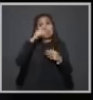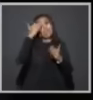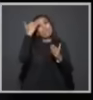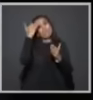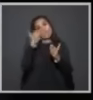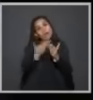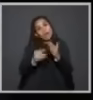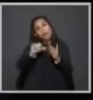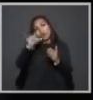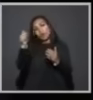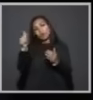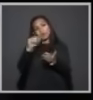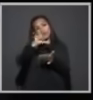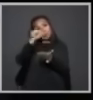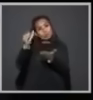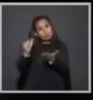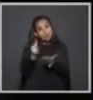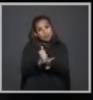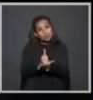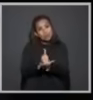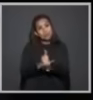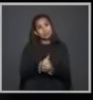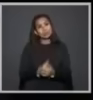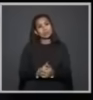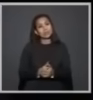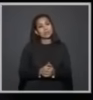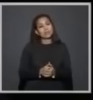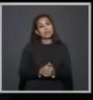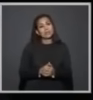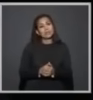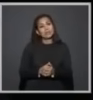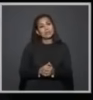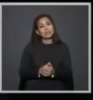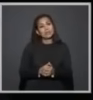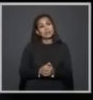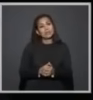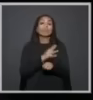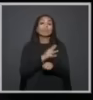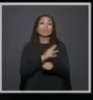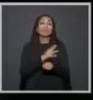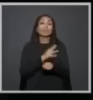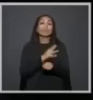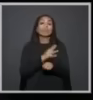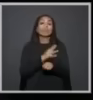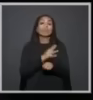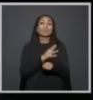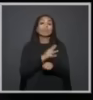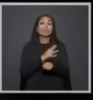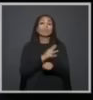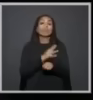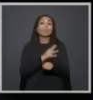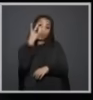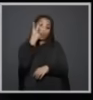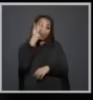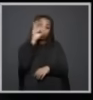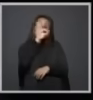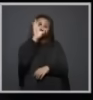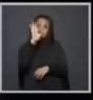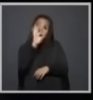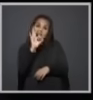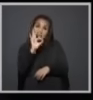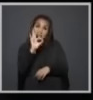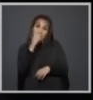del territorio no crece. Por eso el promedio de crecimiento es 2%.